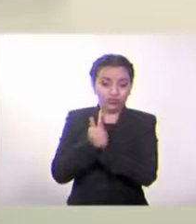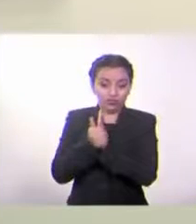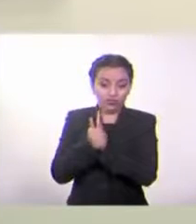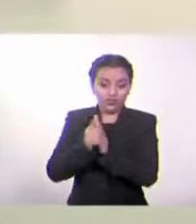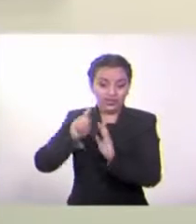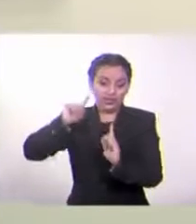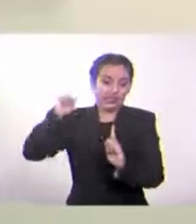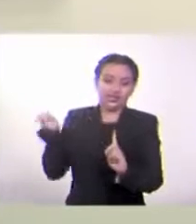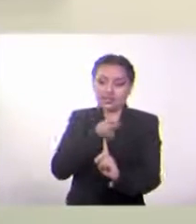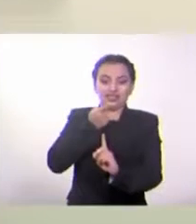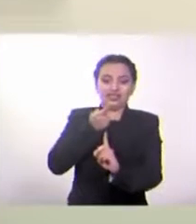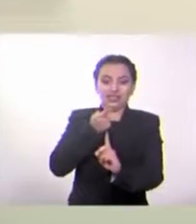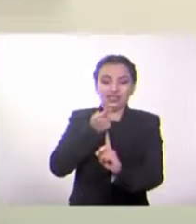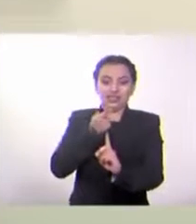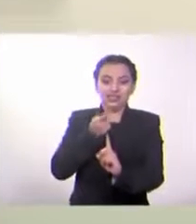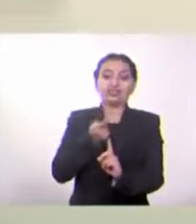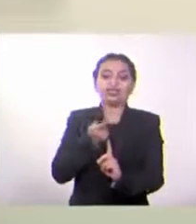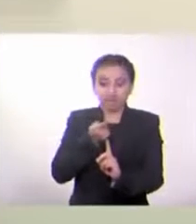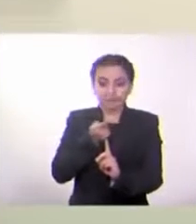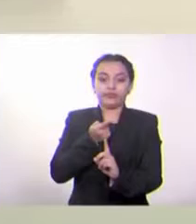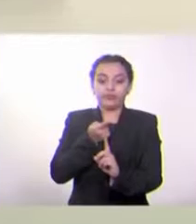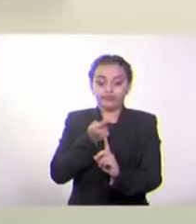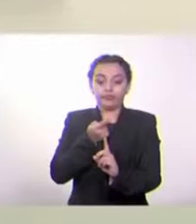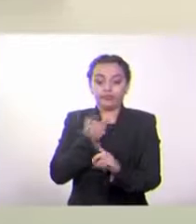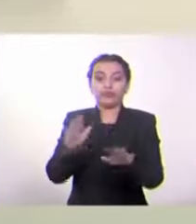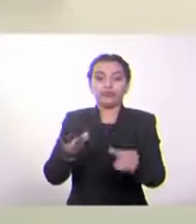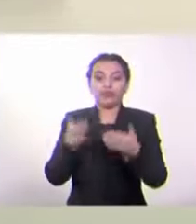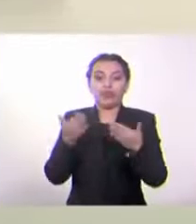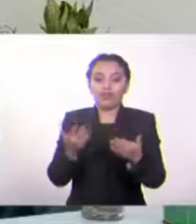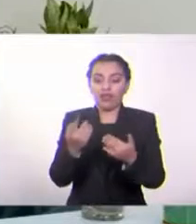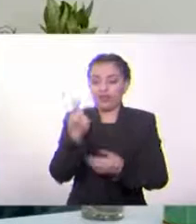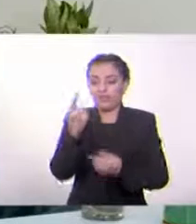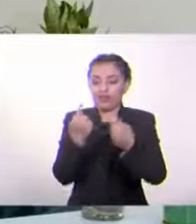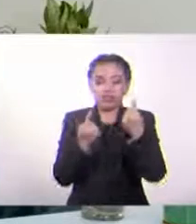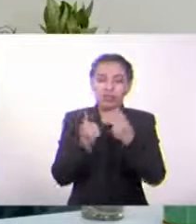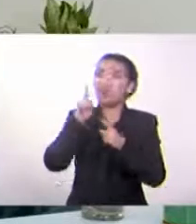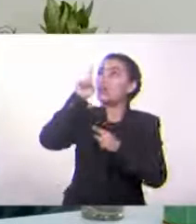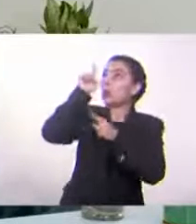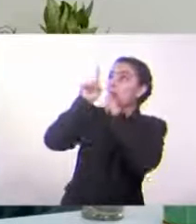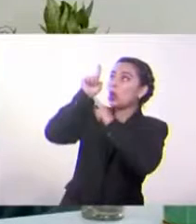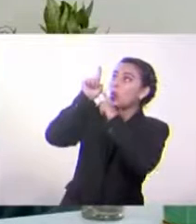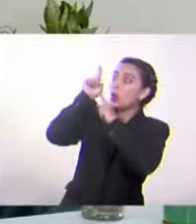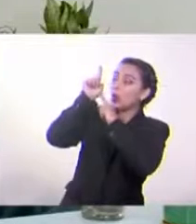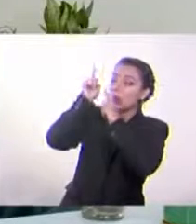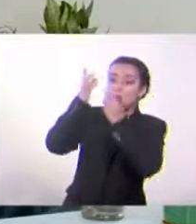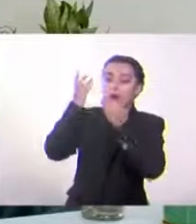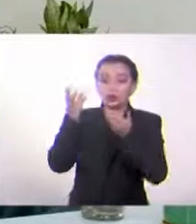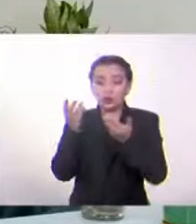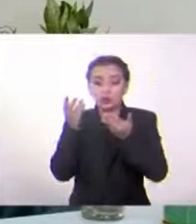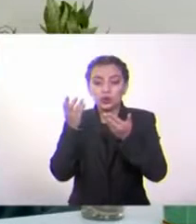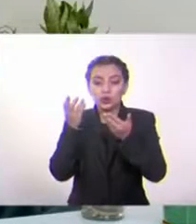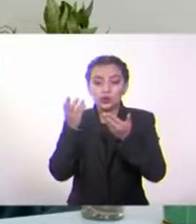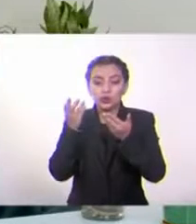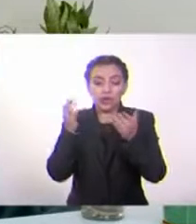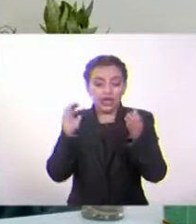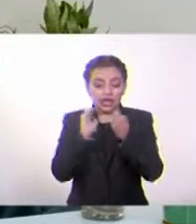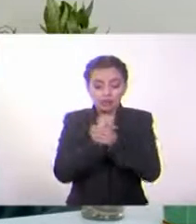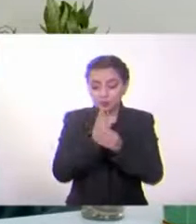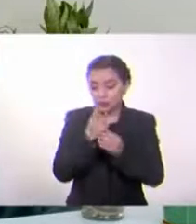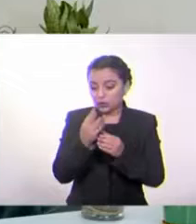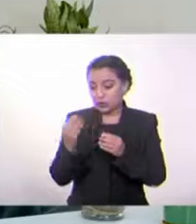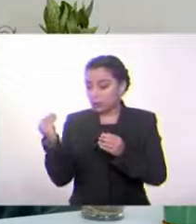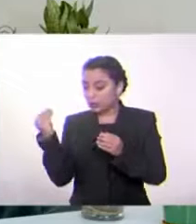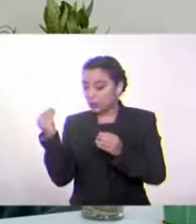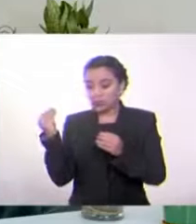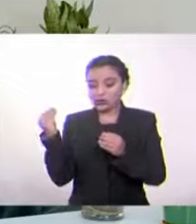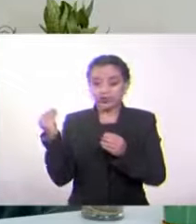castigada, que quiere decir que en él aparecen personajes, aparece un dios, aparece un esposo ausente, que en este